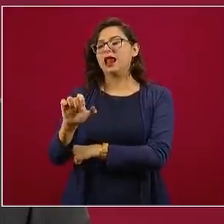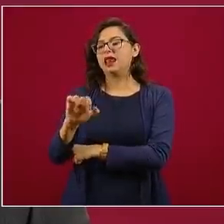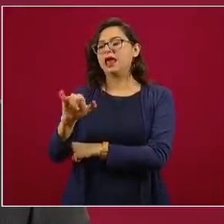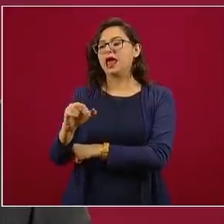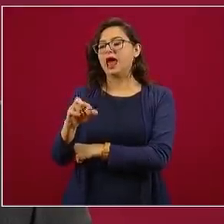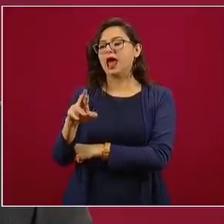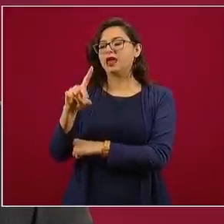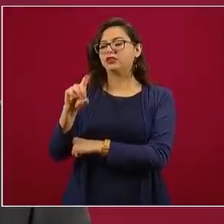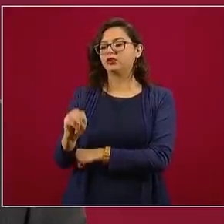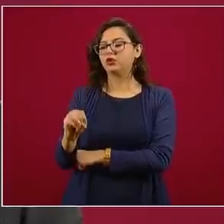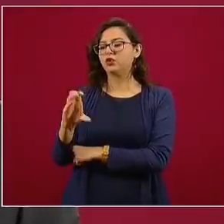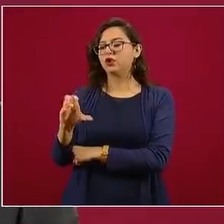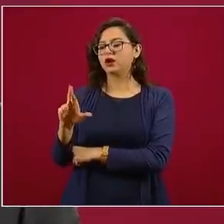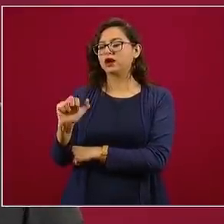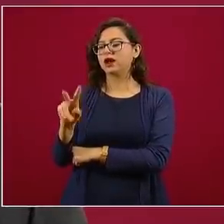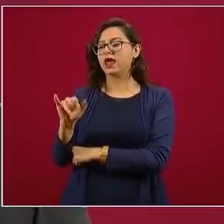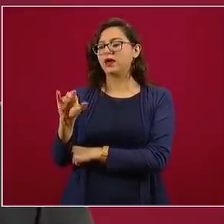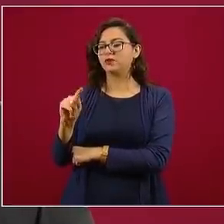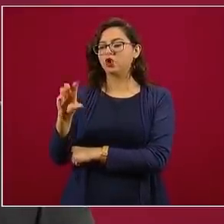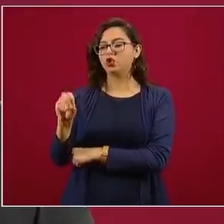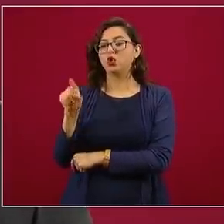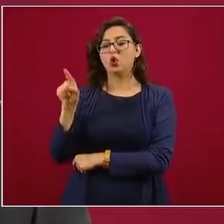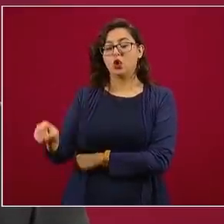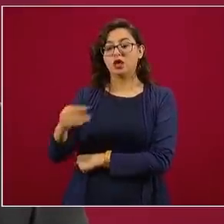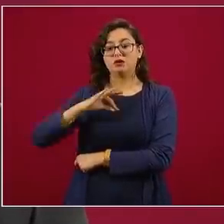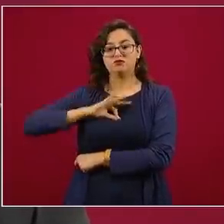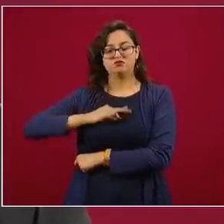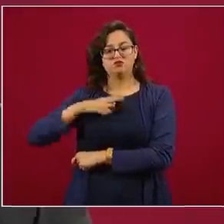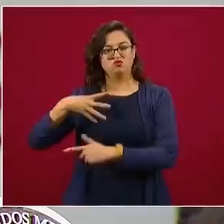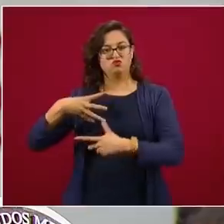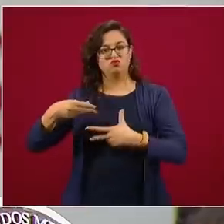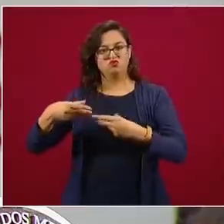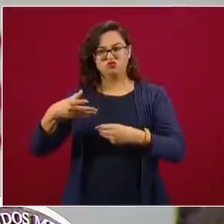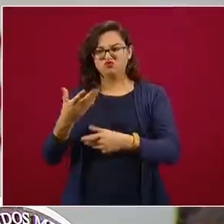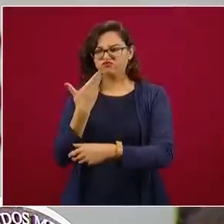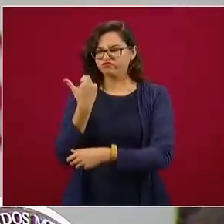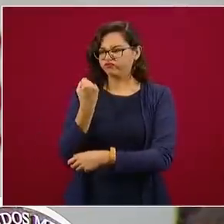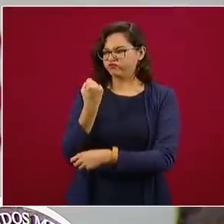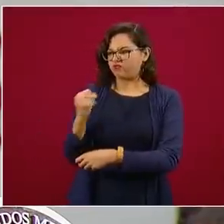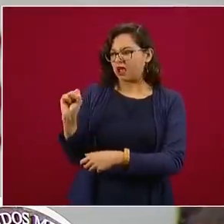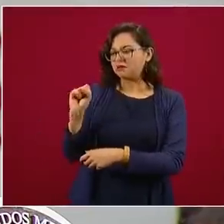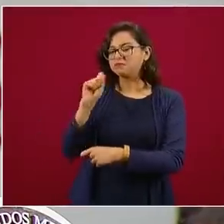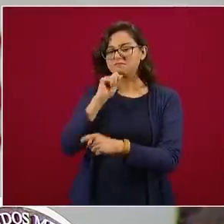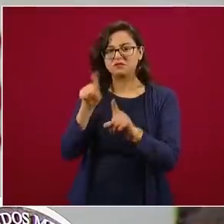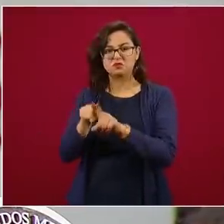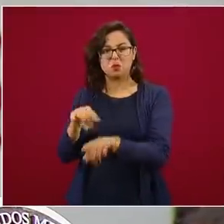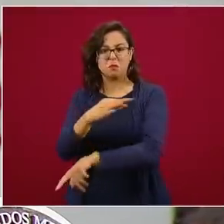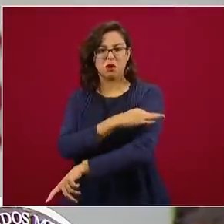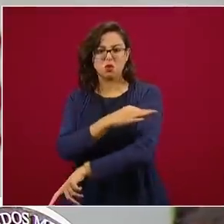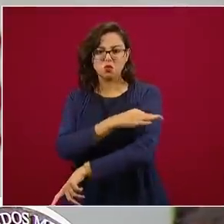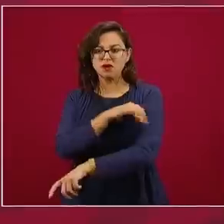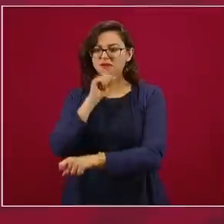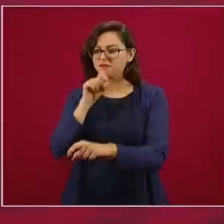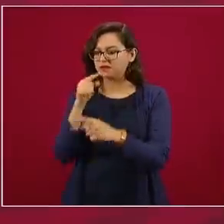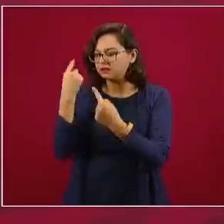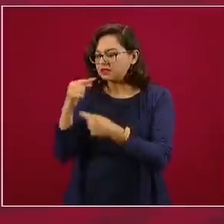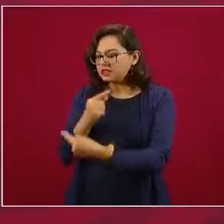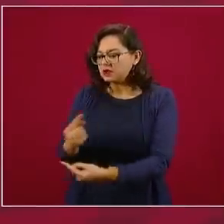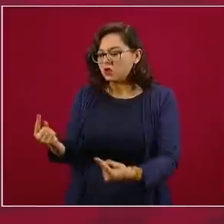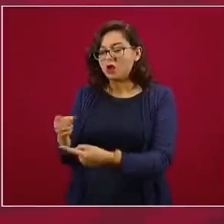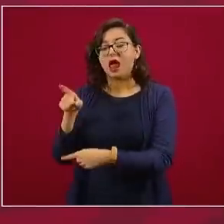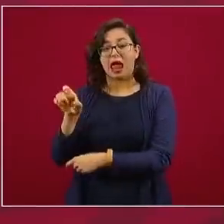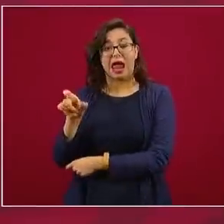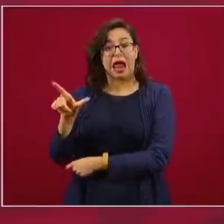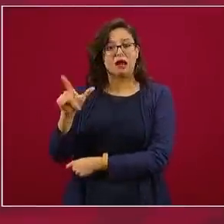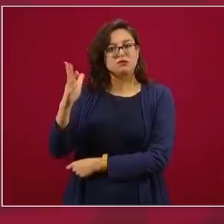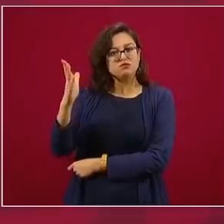un reconocido infectólogo, pediatra y vacunólogo reconocido mundialmente. Él está presidiendo este comité, él